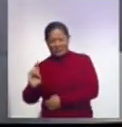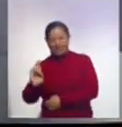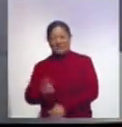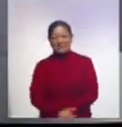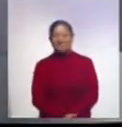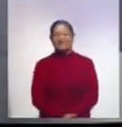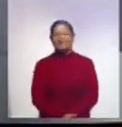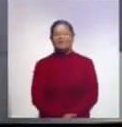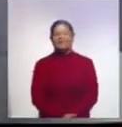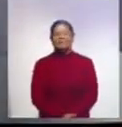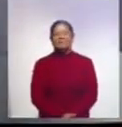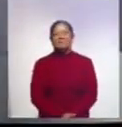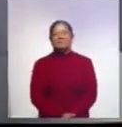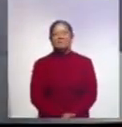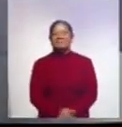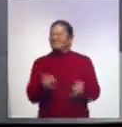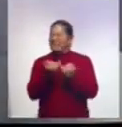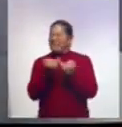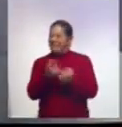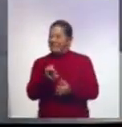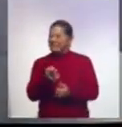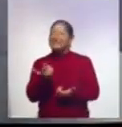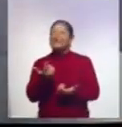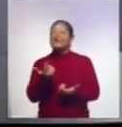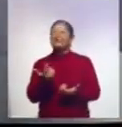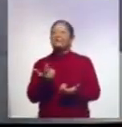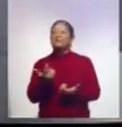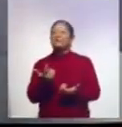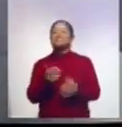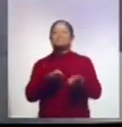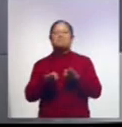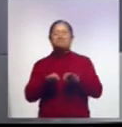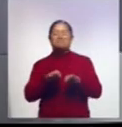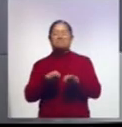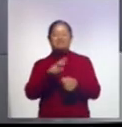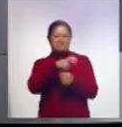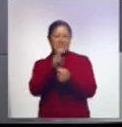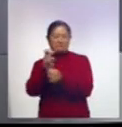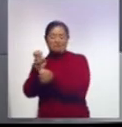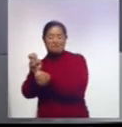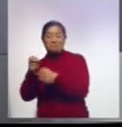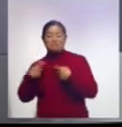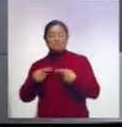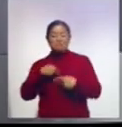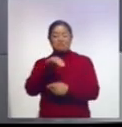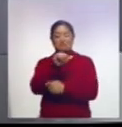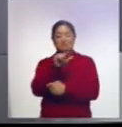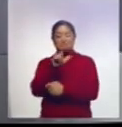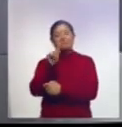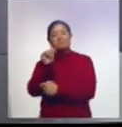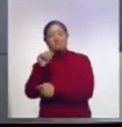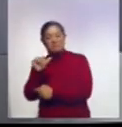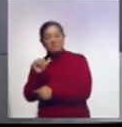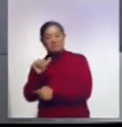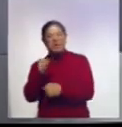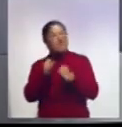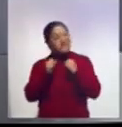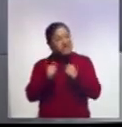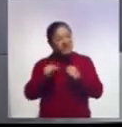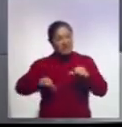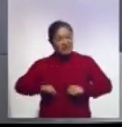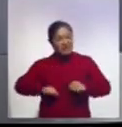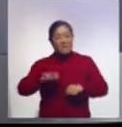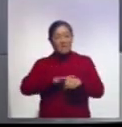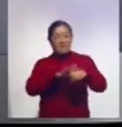Y a propósito de la producción de cerveza, productores de malta en la entidad han fortalecido su actividad